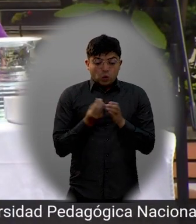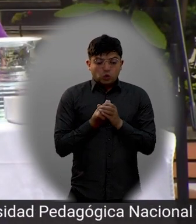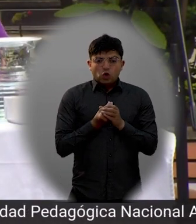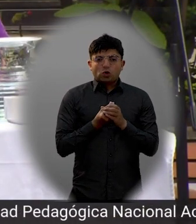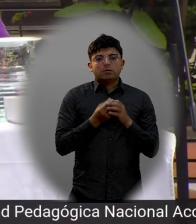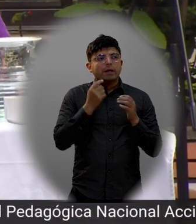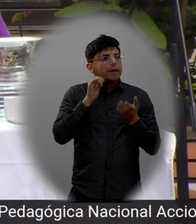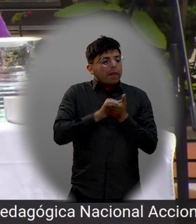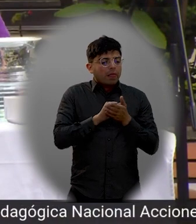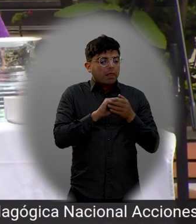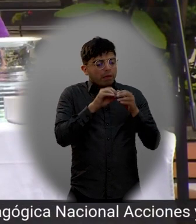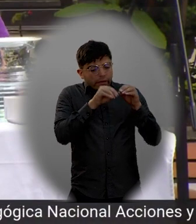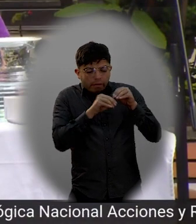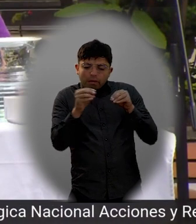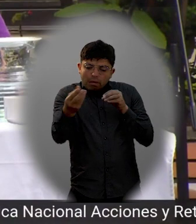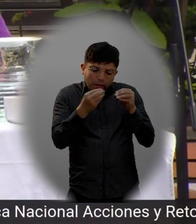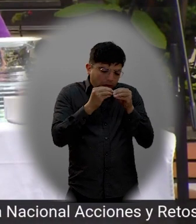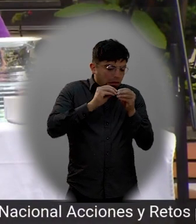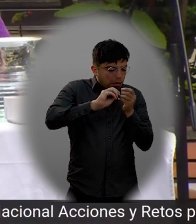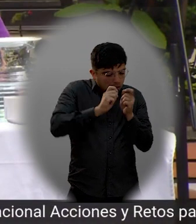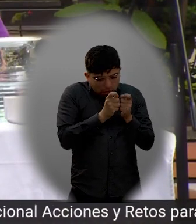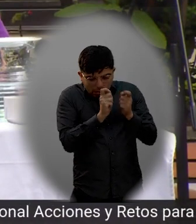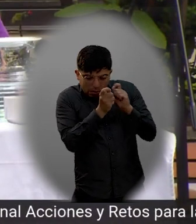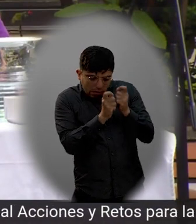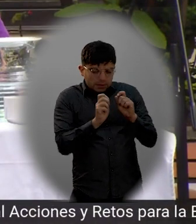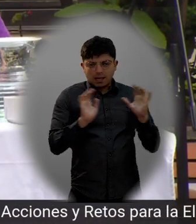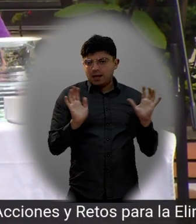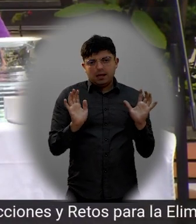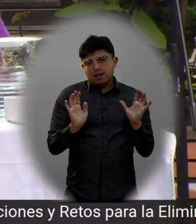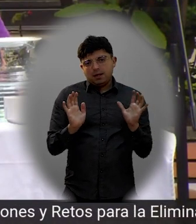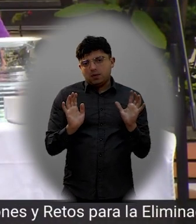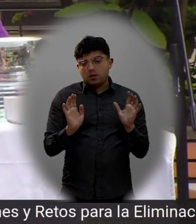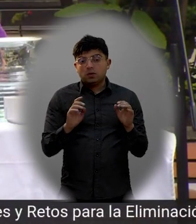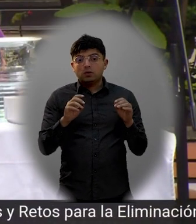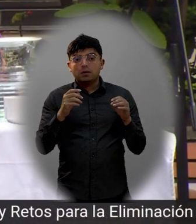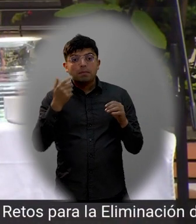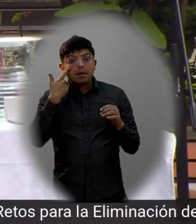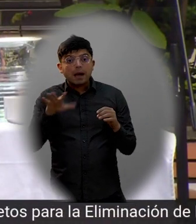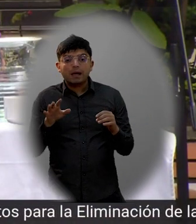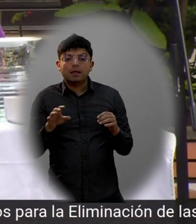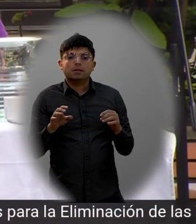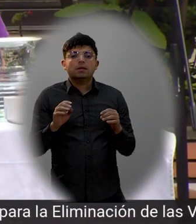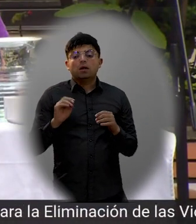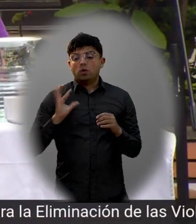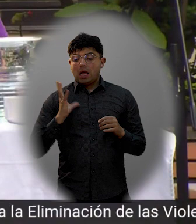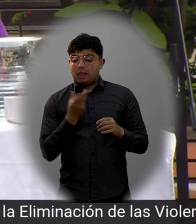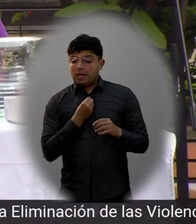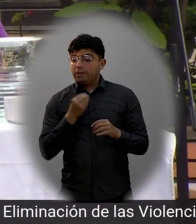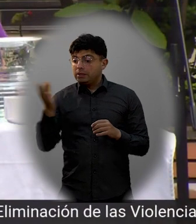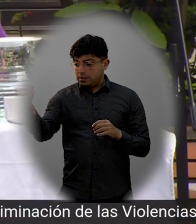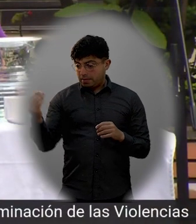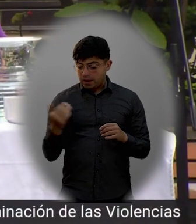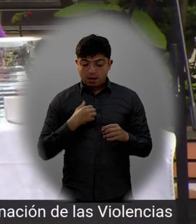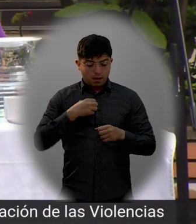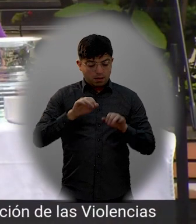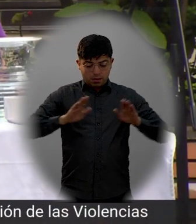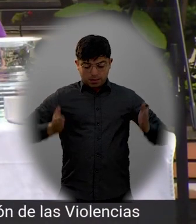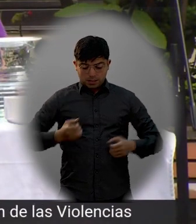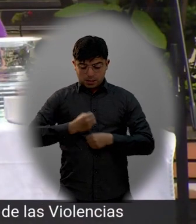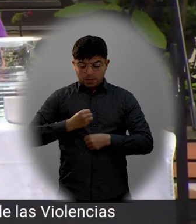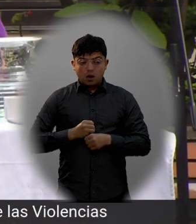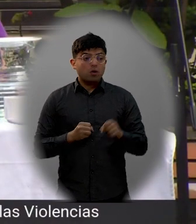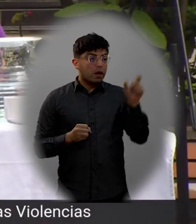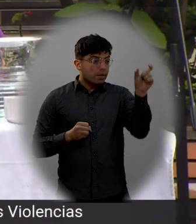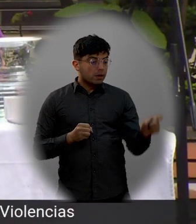ornamental. El enfoque diferencial no es poner una travesti en una mesa de trabajo, el enfoque diferencial no es traer